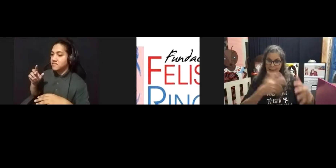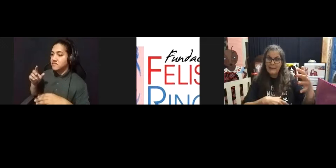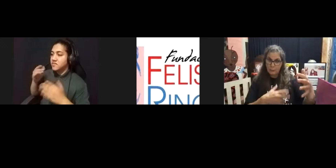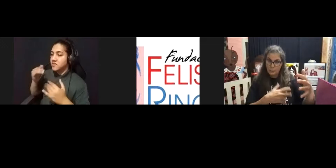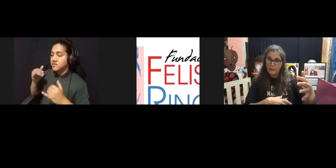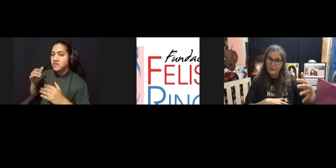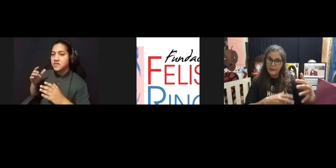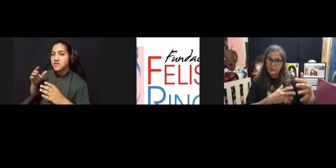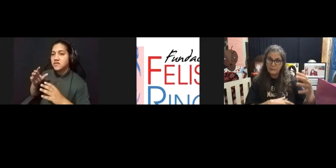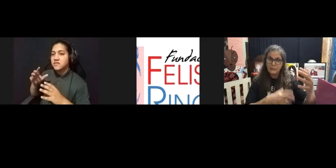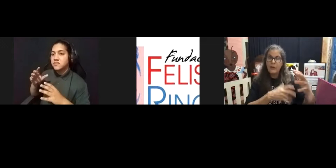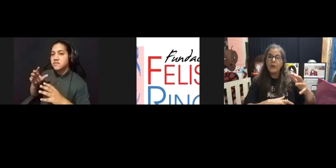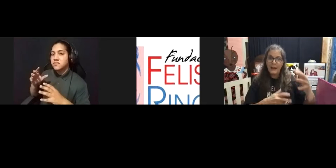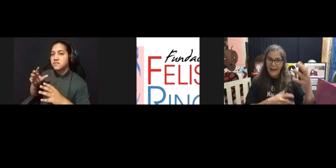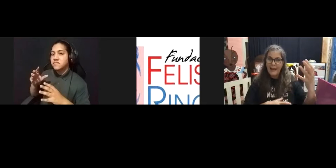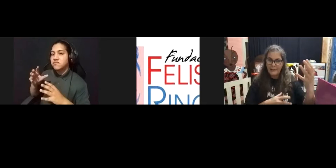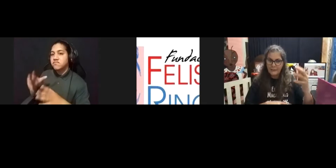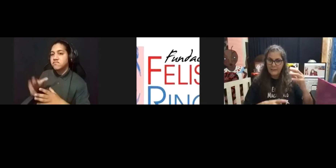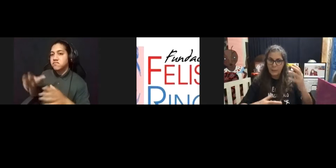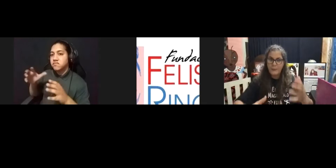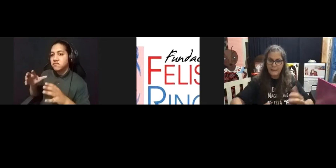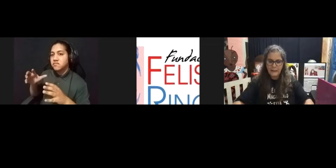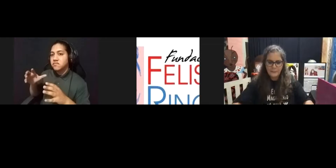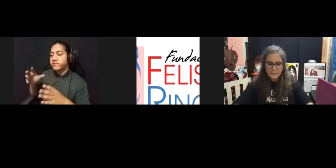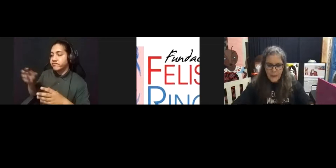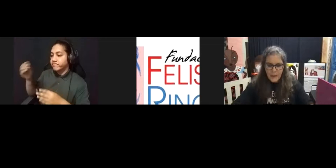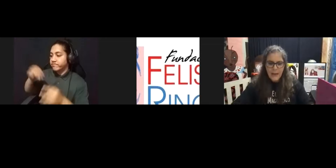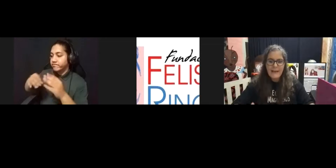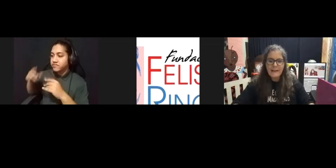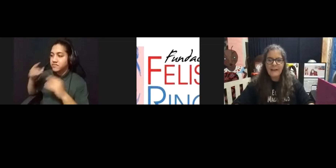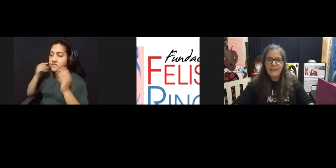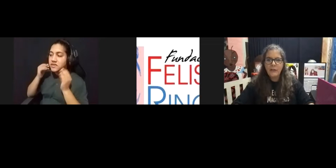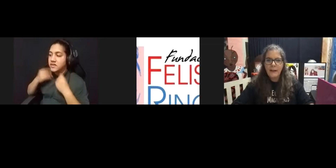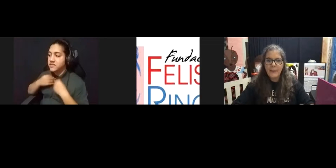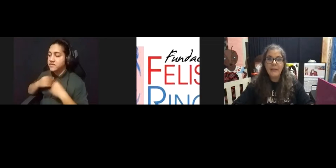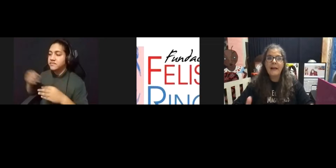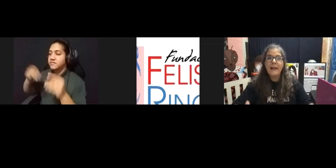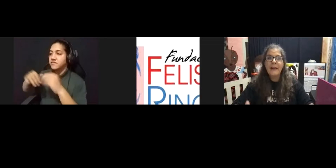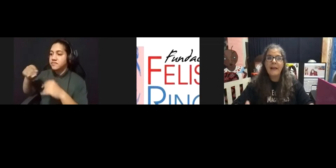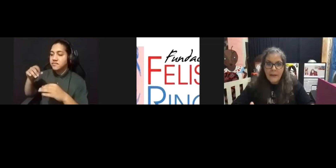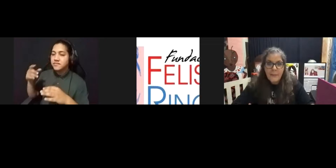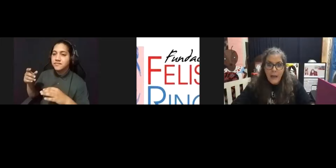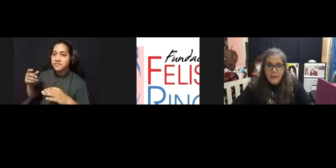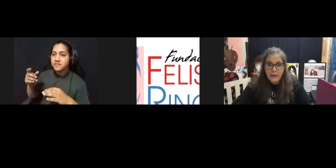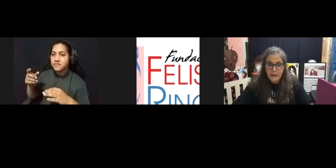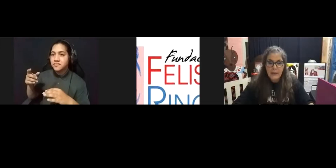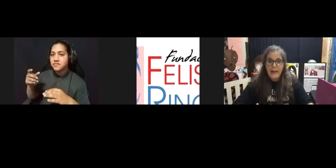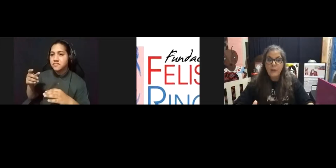Y le llena un bolsillo con alhajas, con prenda. Ella regresa donde la madre y le dice: